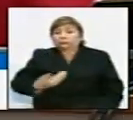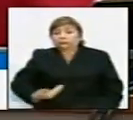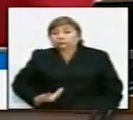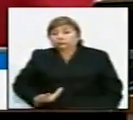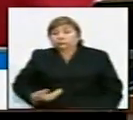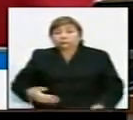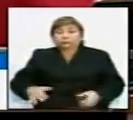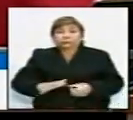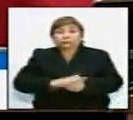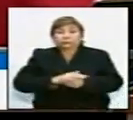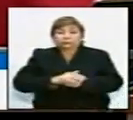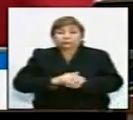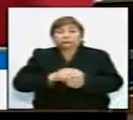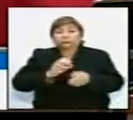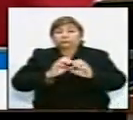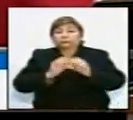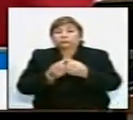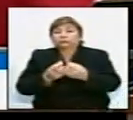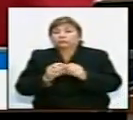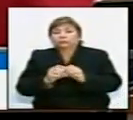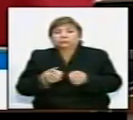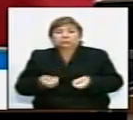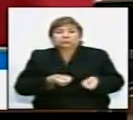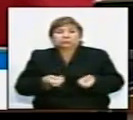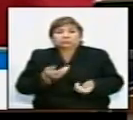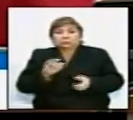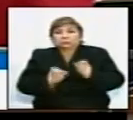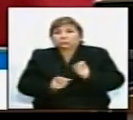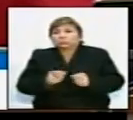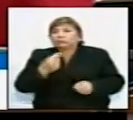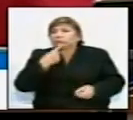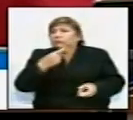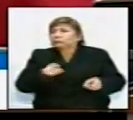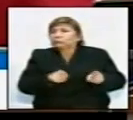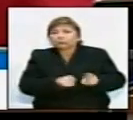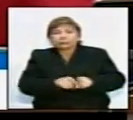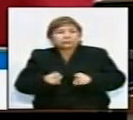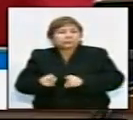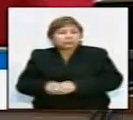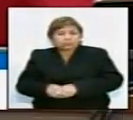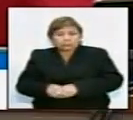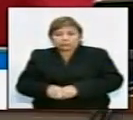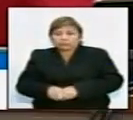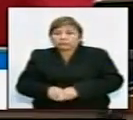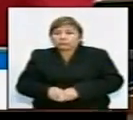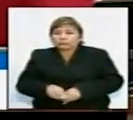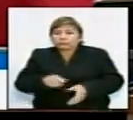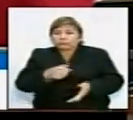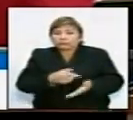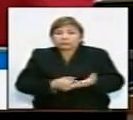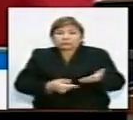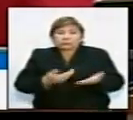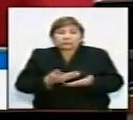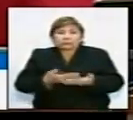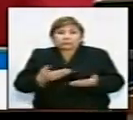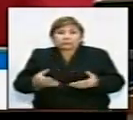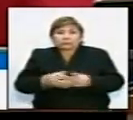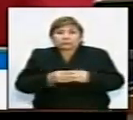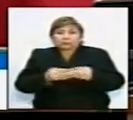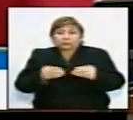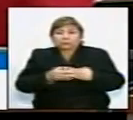están involucrados con el sector una carrera pública, sino también tenemos que lograr que los